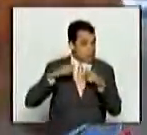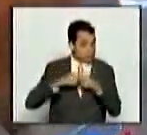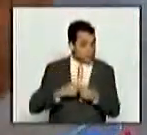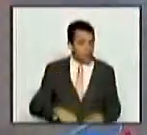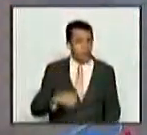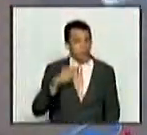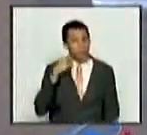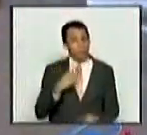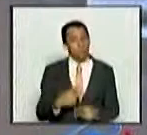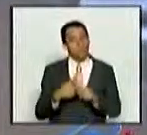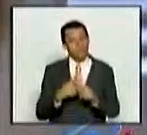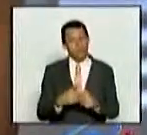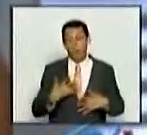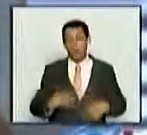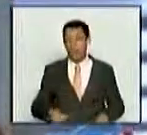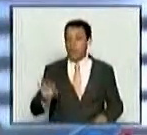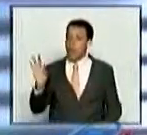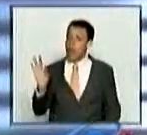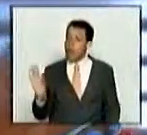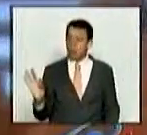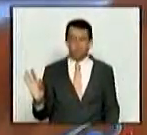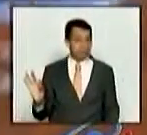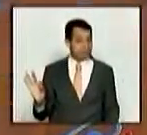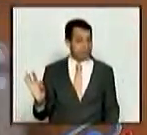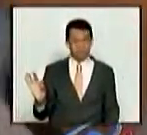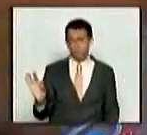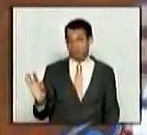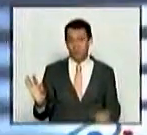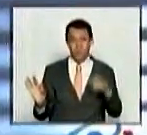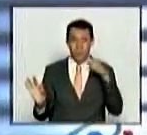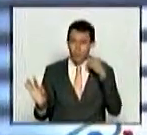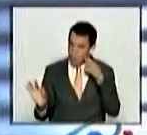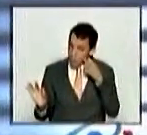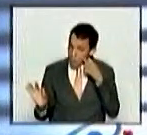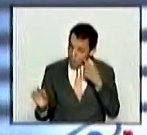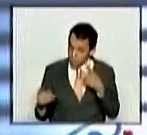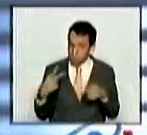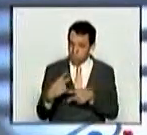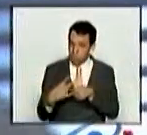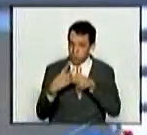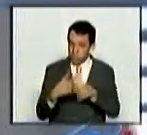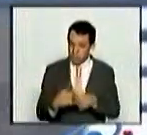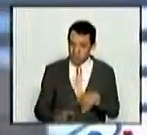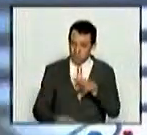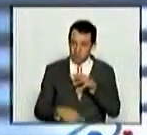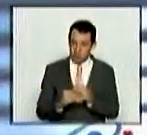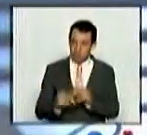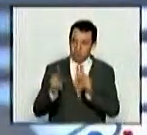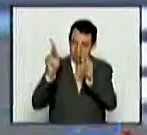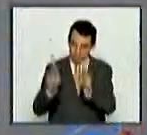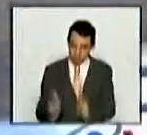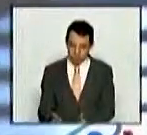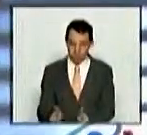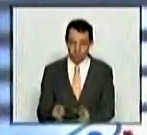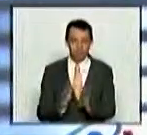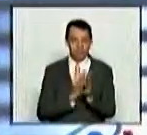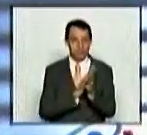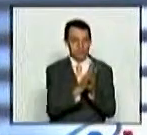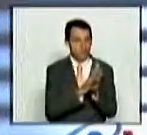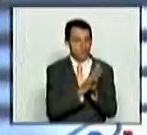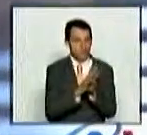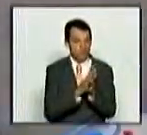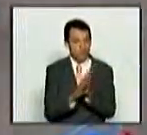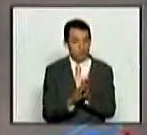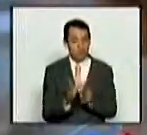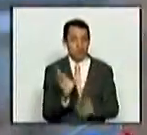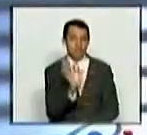que ser hecha por un profesional muy bien hecho. Yo me he encontrado en muchos seminarios y gente que hace un taller un fin de semana. Hay